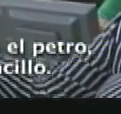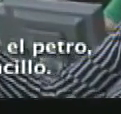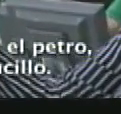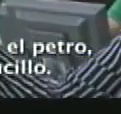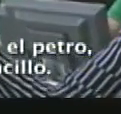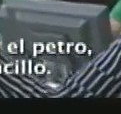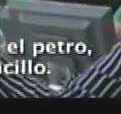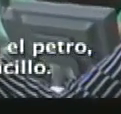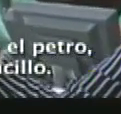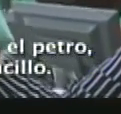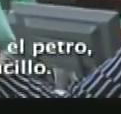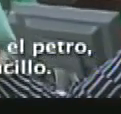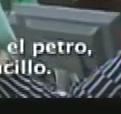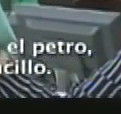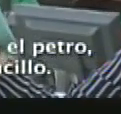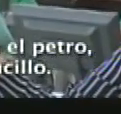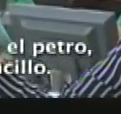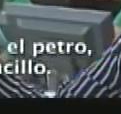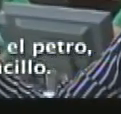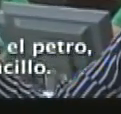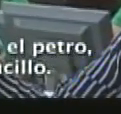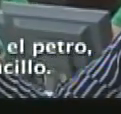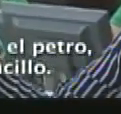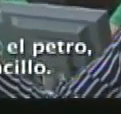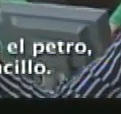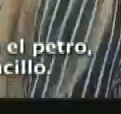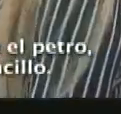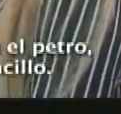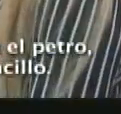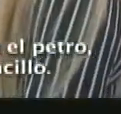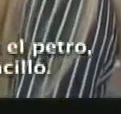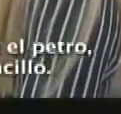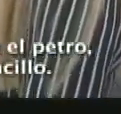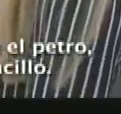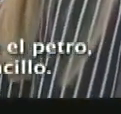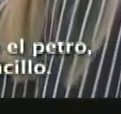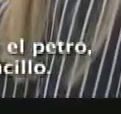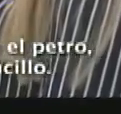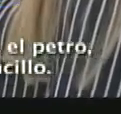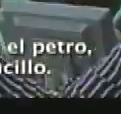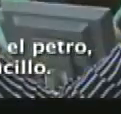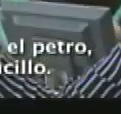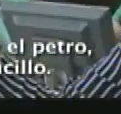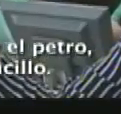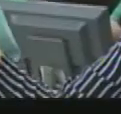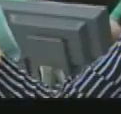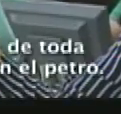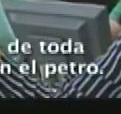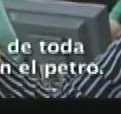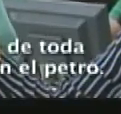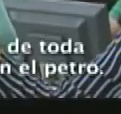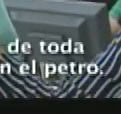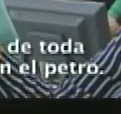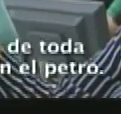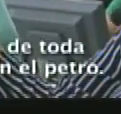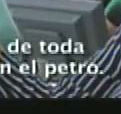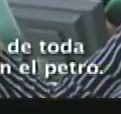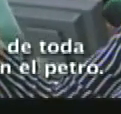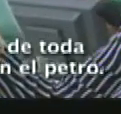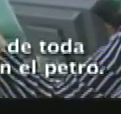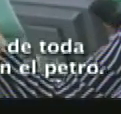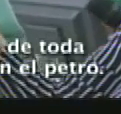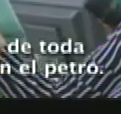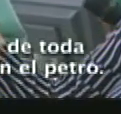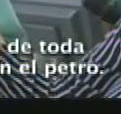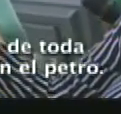El Petro. Yo tengo gran esperanza en el Petro. Y sé que el Petro es la solución. Así de sencillo. Pendiente,